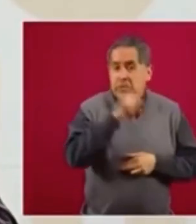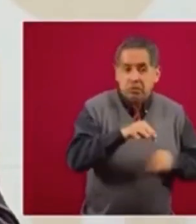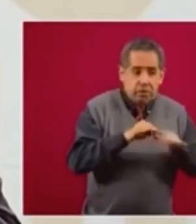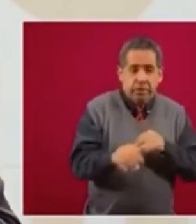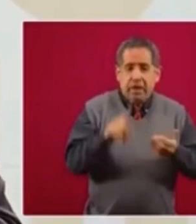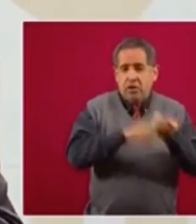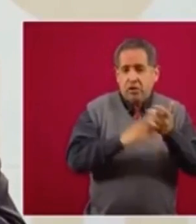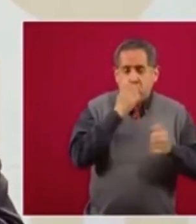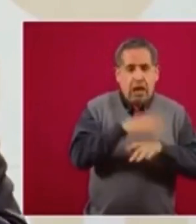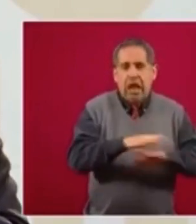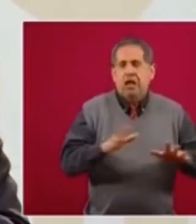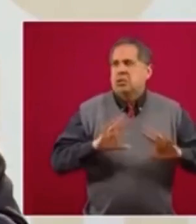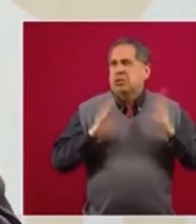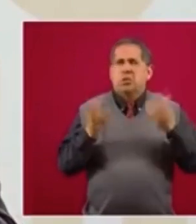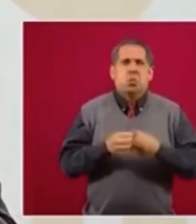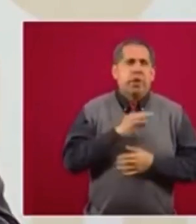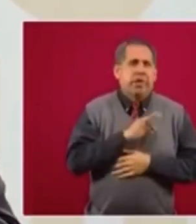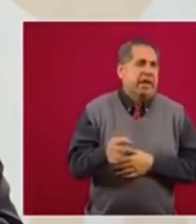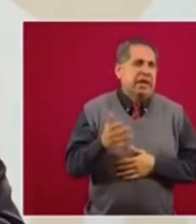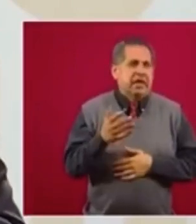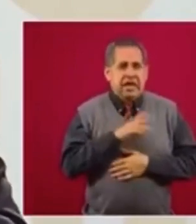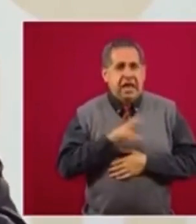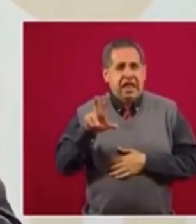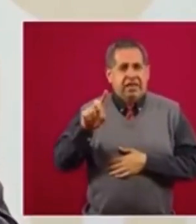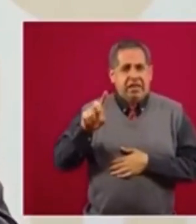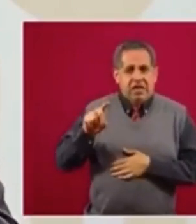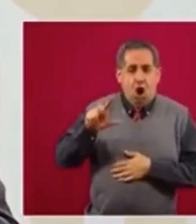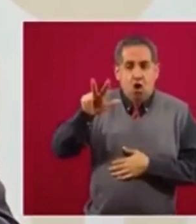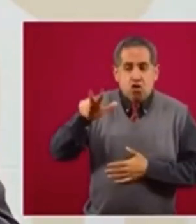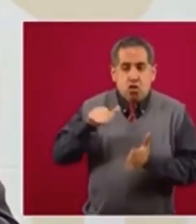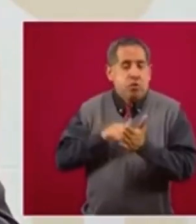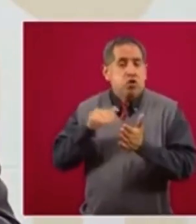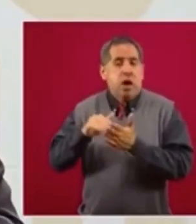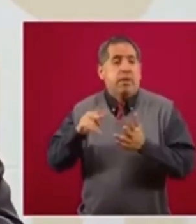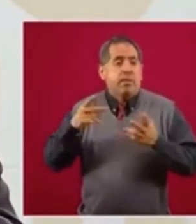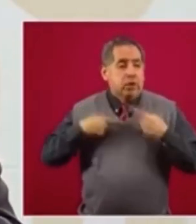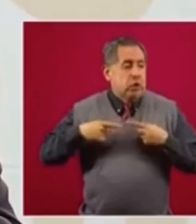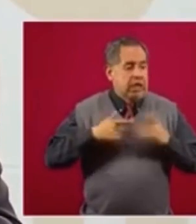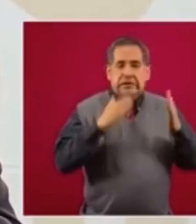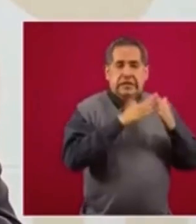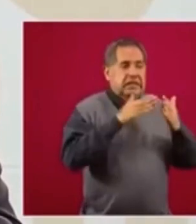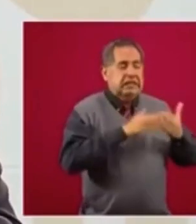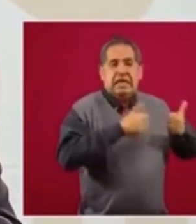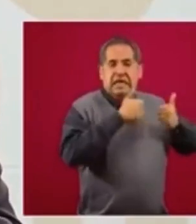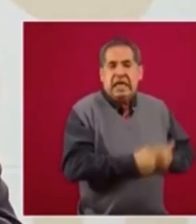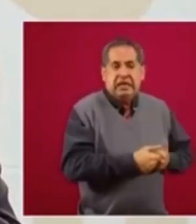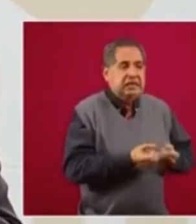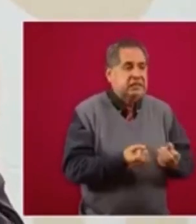educación, estamos hablando que salieron alrededor de 38 millones de personas de la